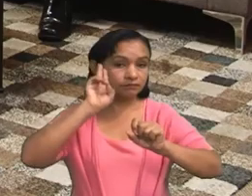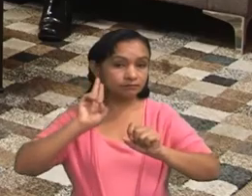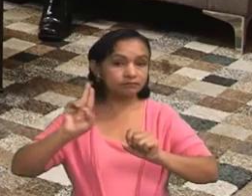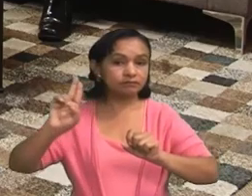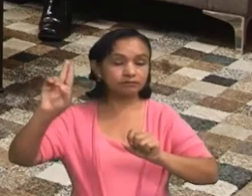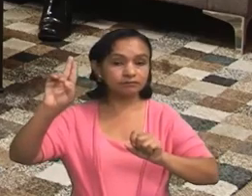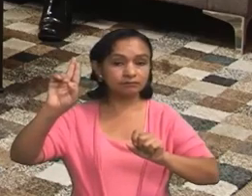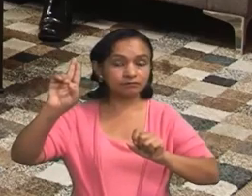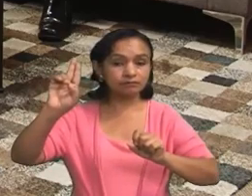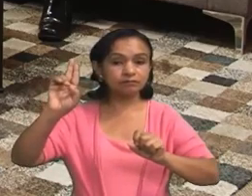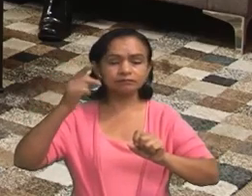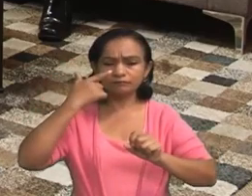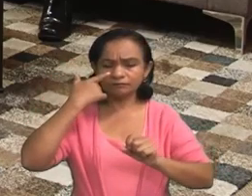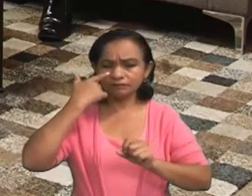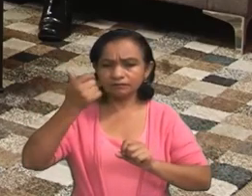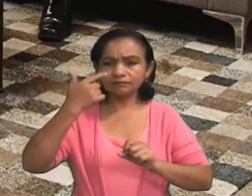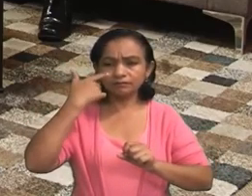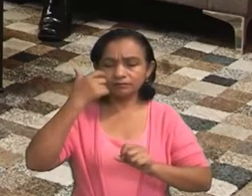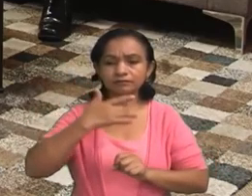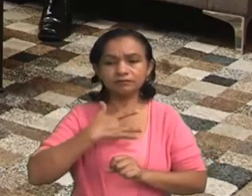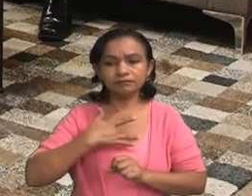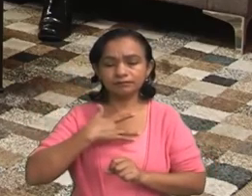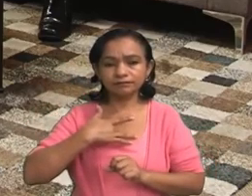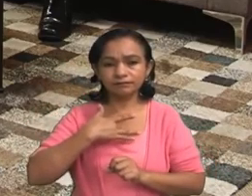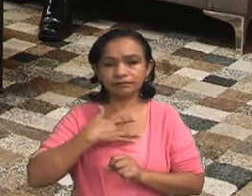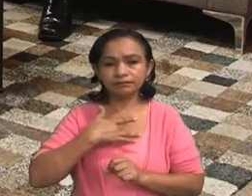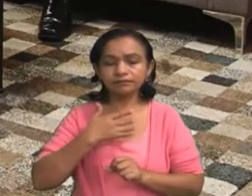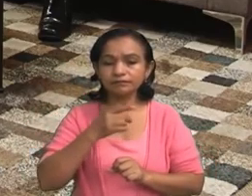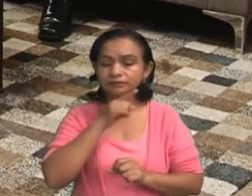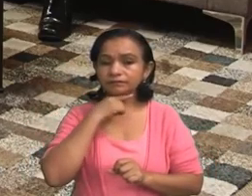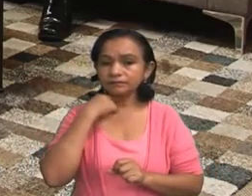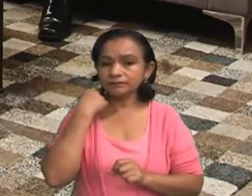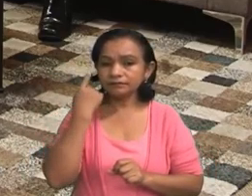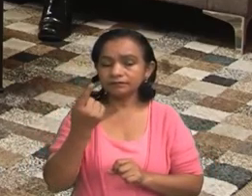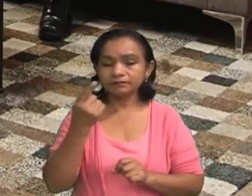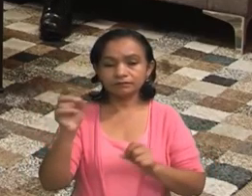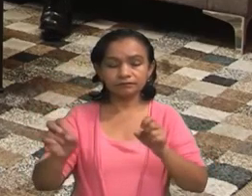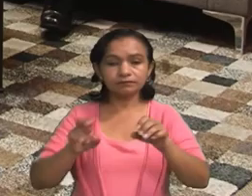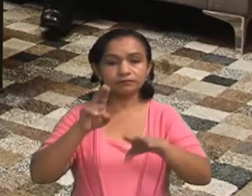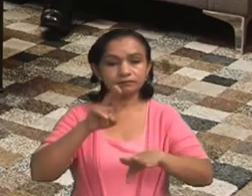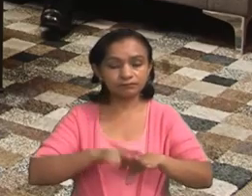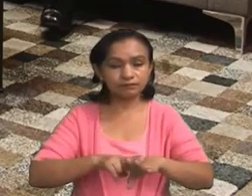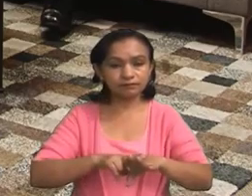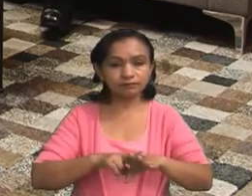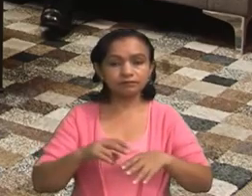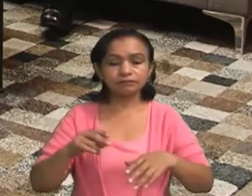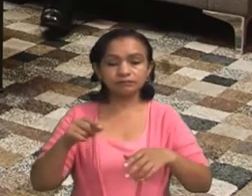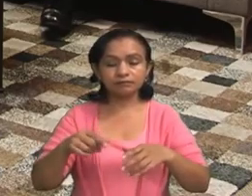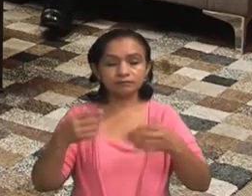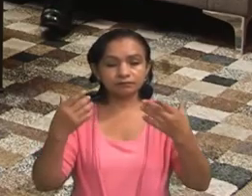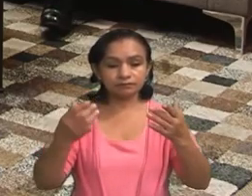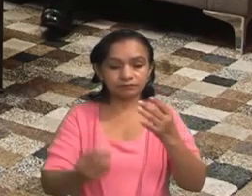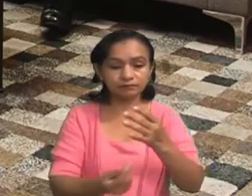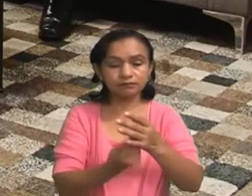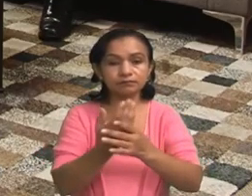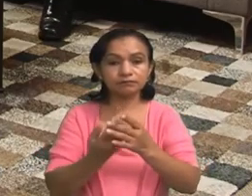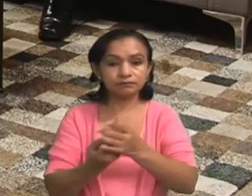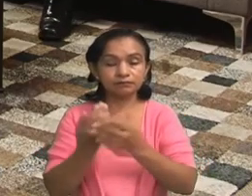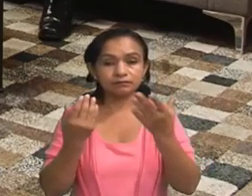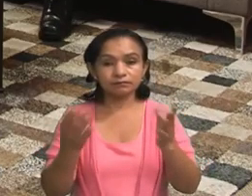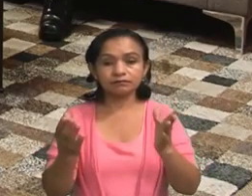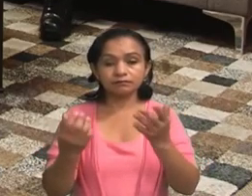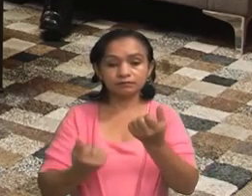universidades conocen la necesidad real a nivel nacional de estos productores y productoras.